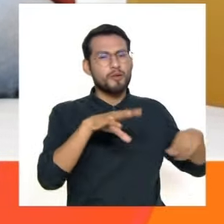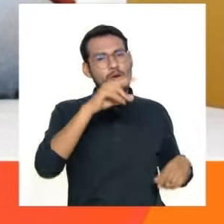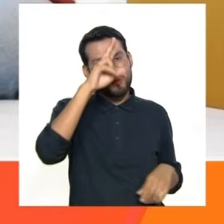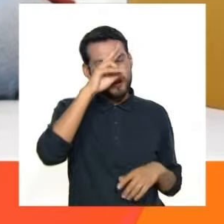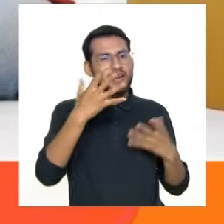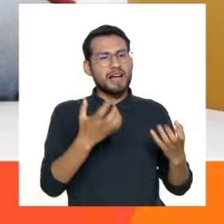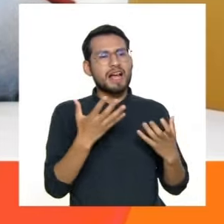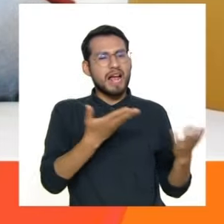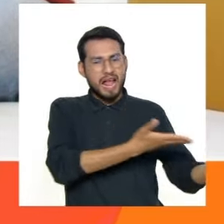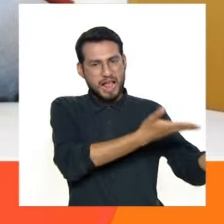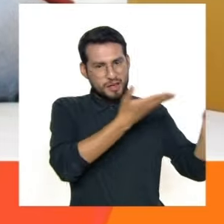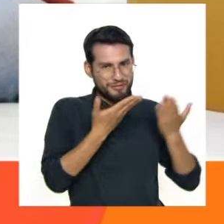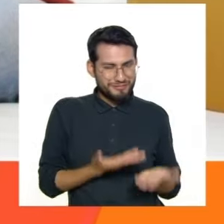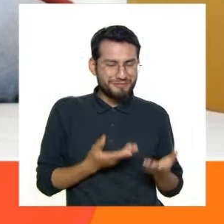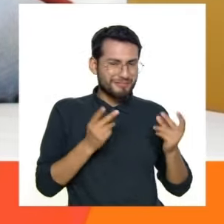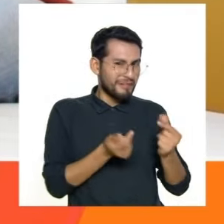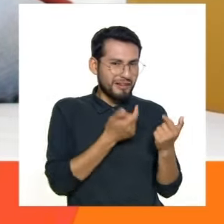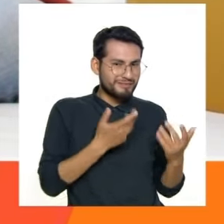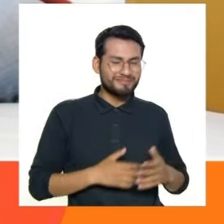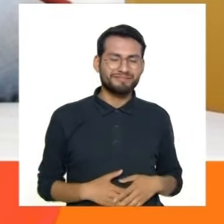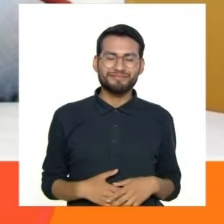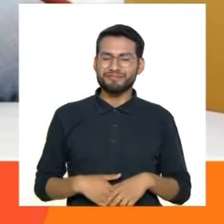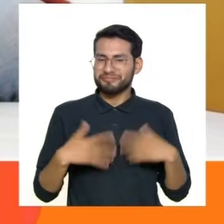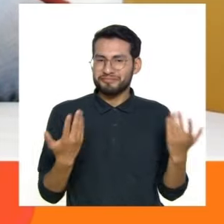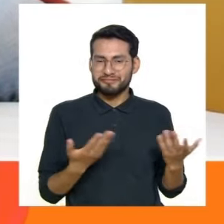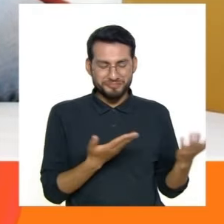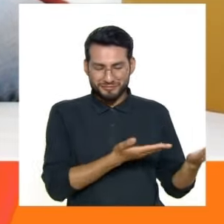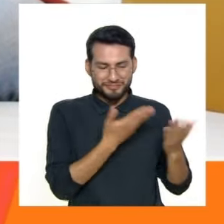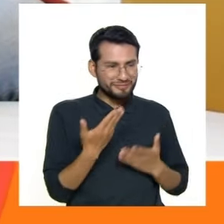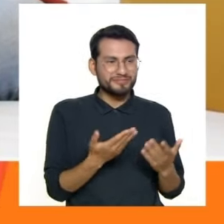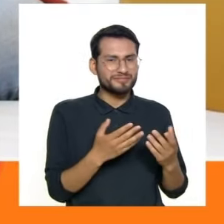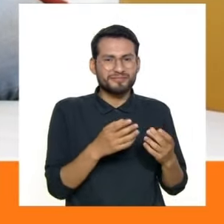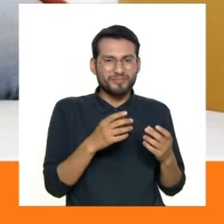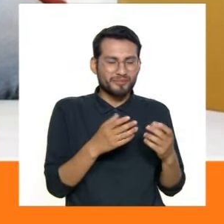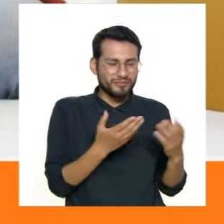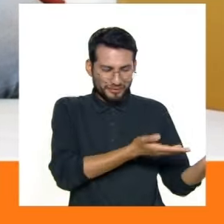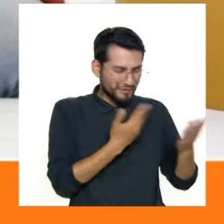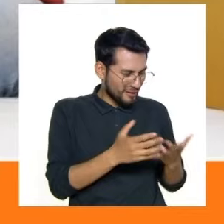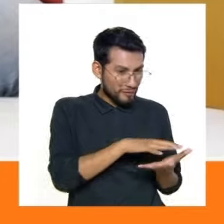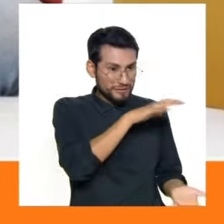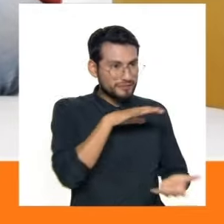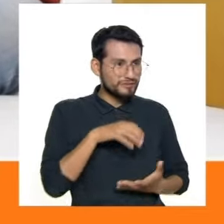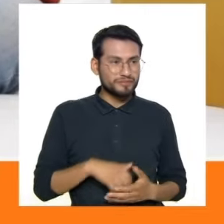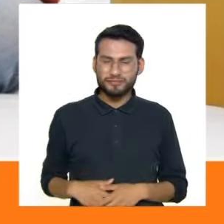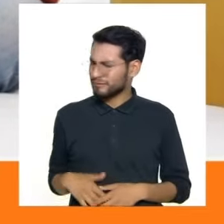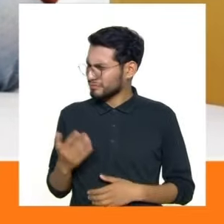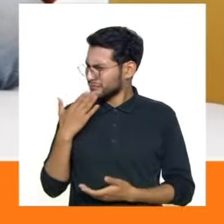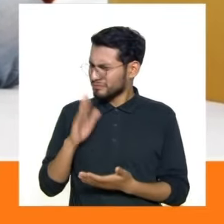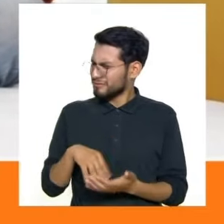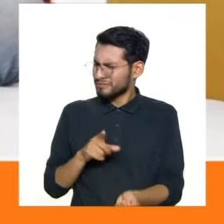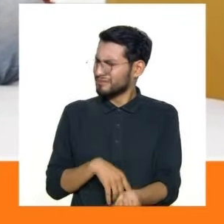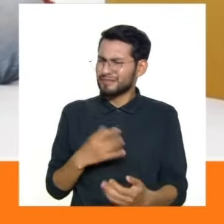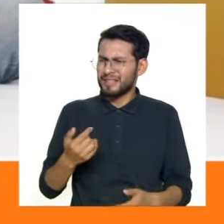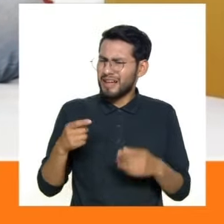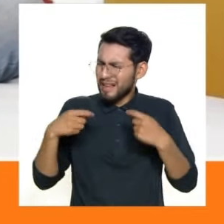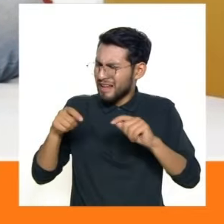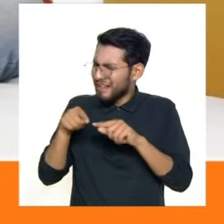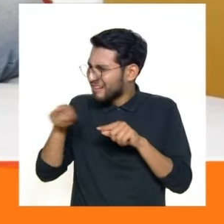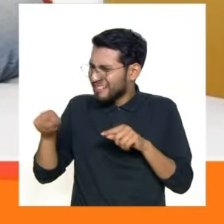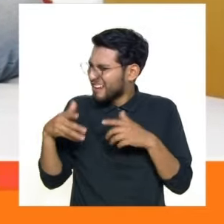peruanos queremos que nos traigan las cosas cada vez más rápido cada vez mayor surtido Oye nos hemos est estamos acostumbrando ahora ya ni a la bodega